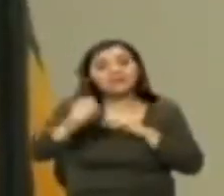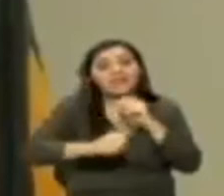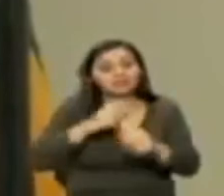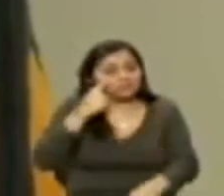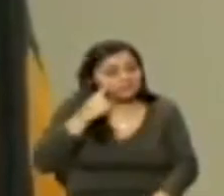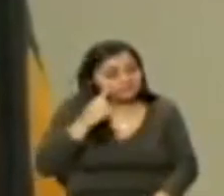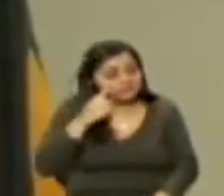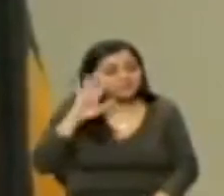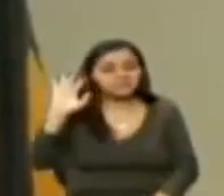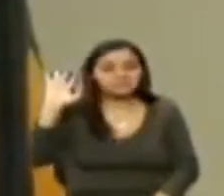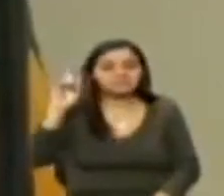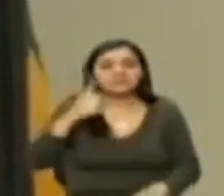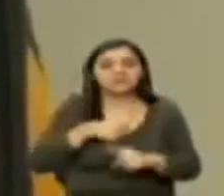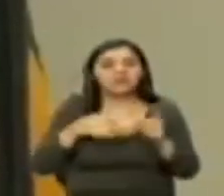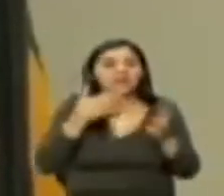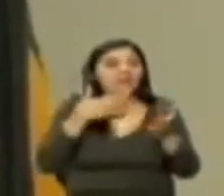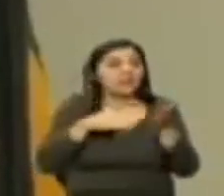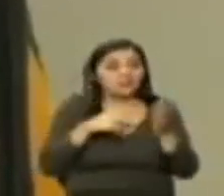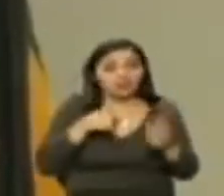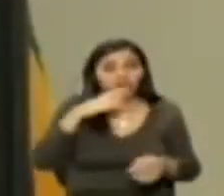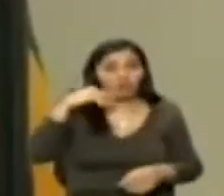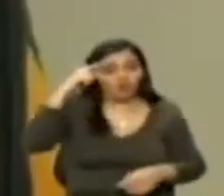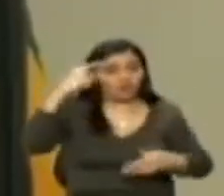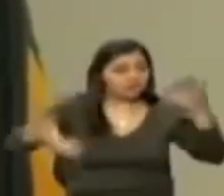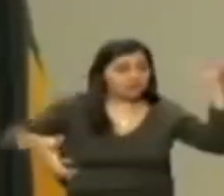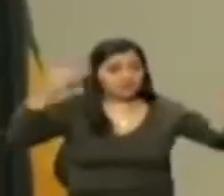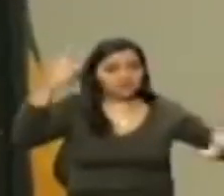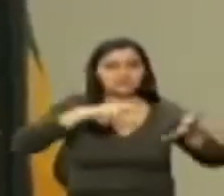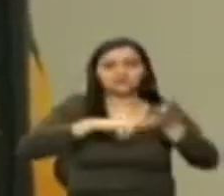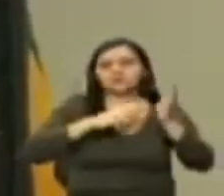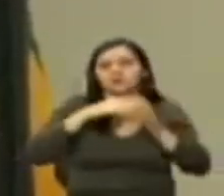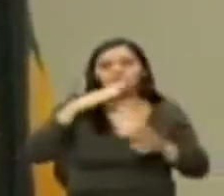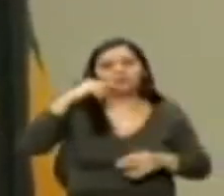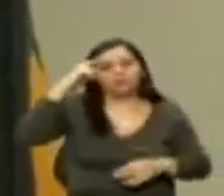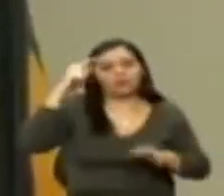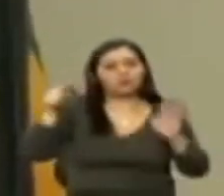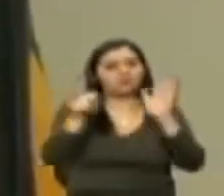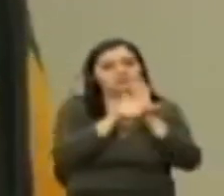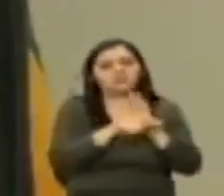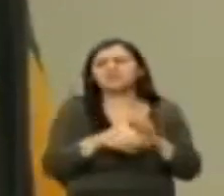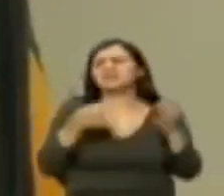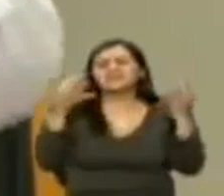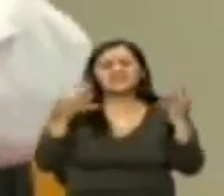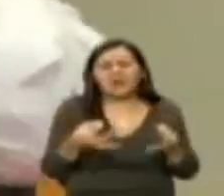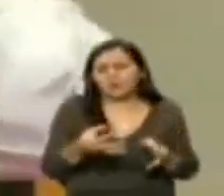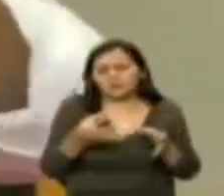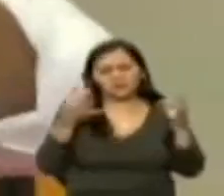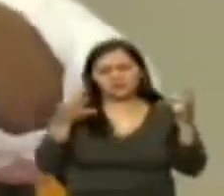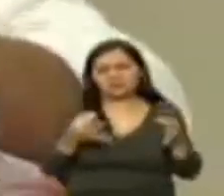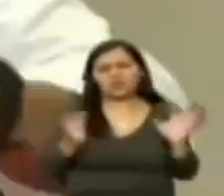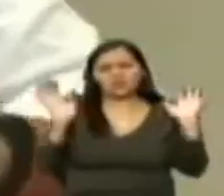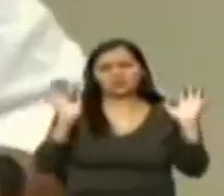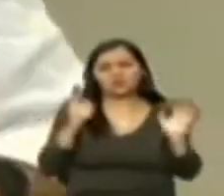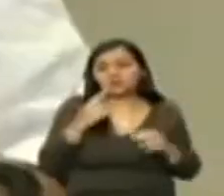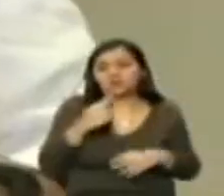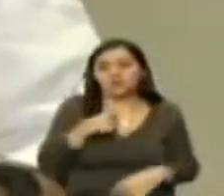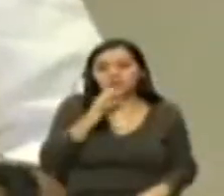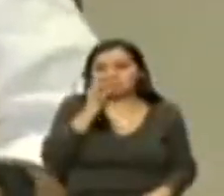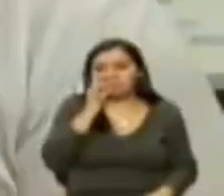esto, sería el enemigo de la Pachamama, estaría enjuiciado. Lo está haciendo Marcelino Chumpí, Schwar, de Pachacutic, nos dicen esta boca es mía.